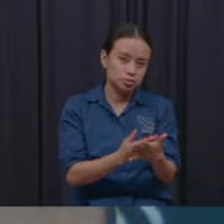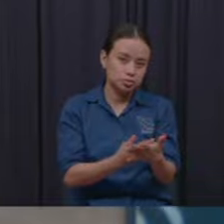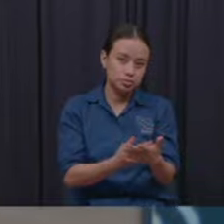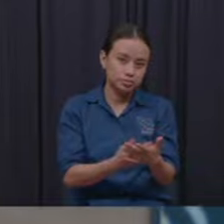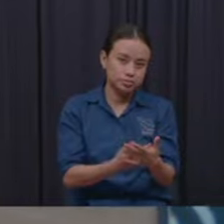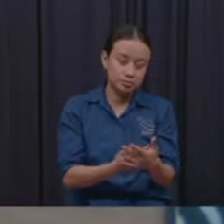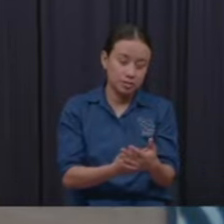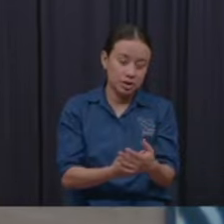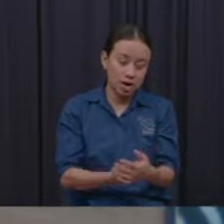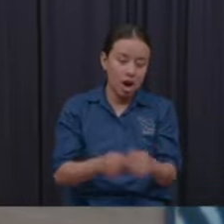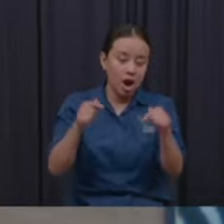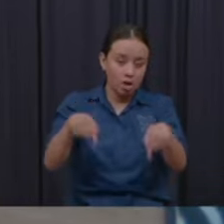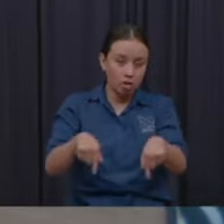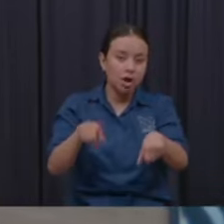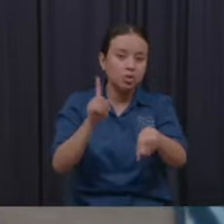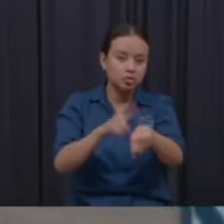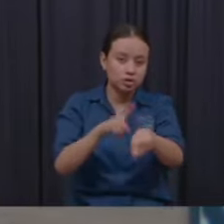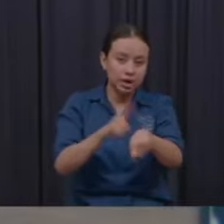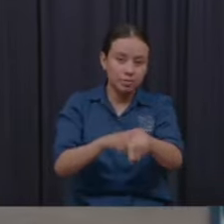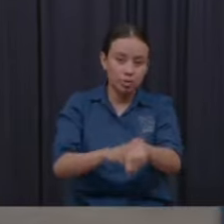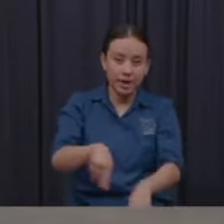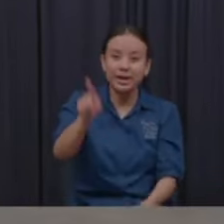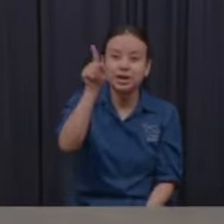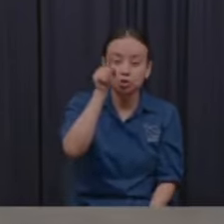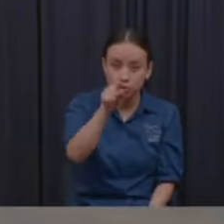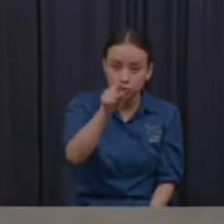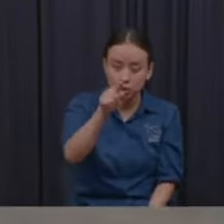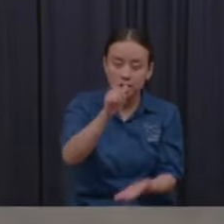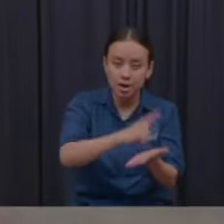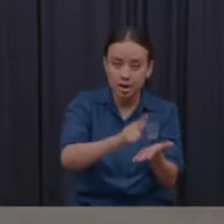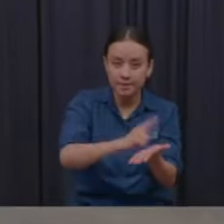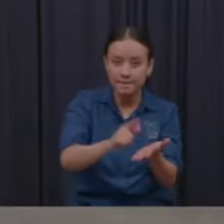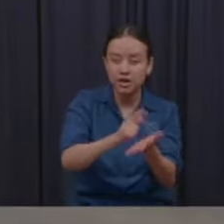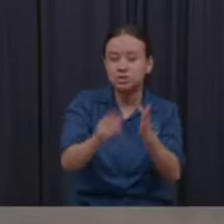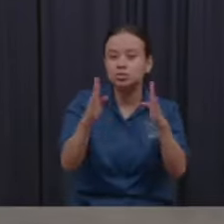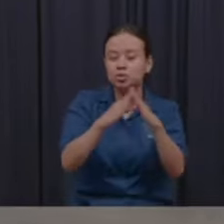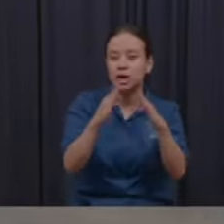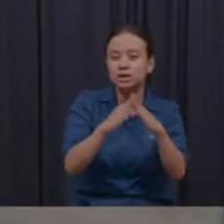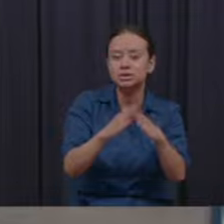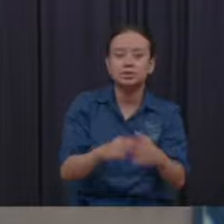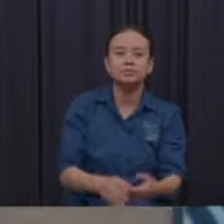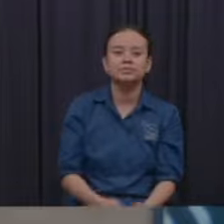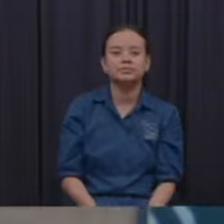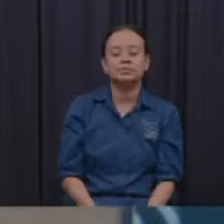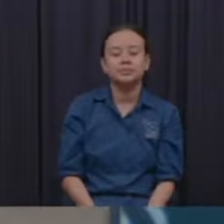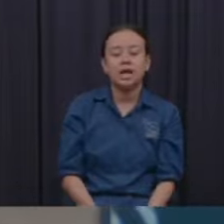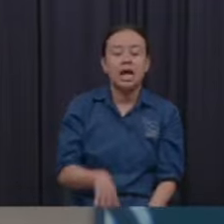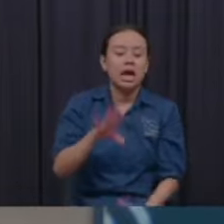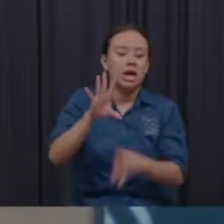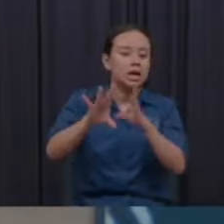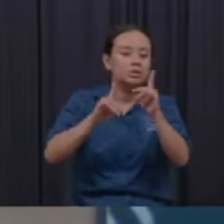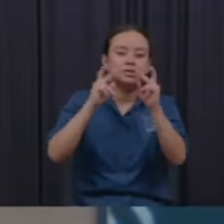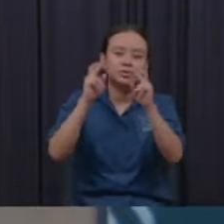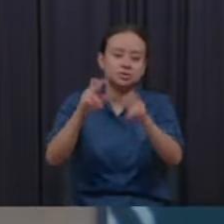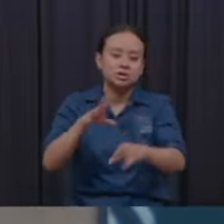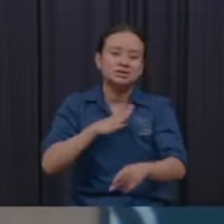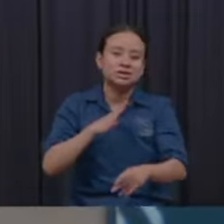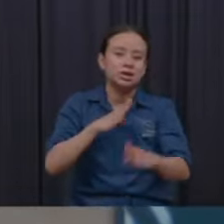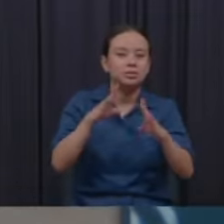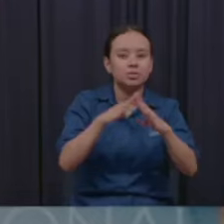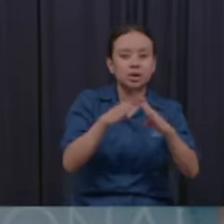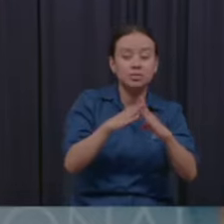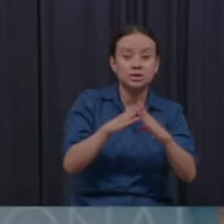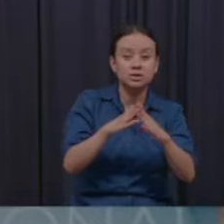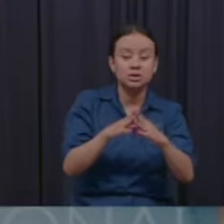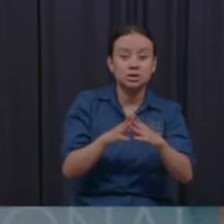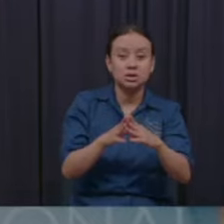tomar un tiempito para que vaya a limpiar su casa. Habían personas con algunos problemas. Y resulta que cuando